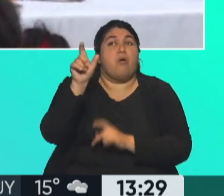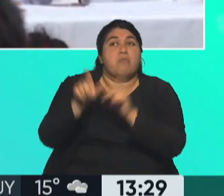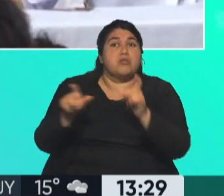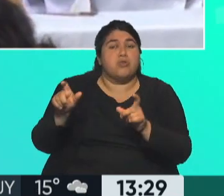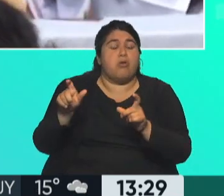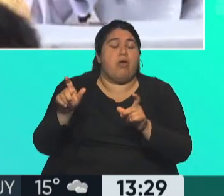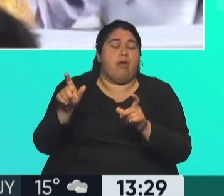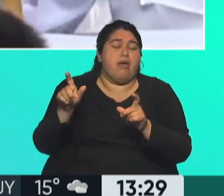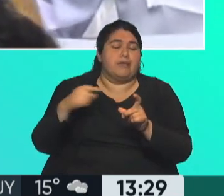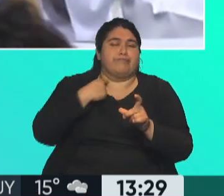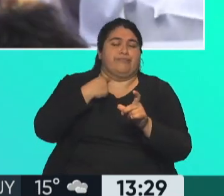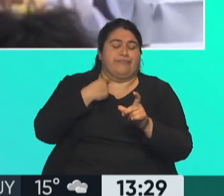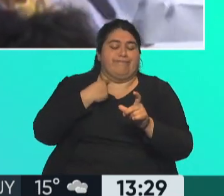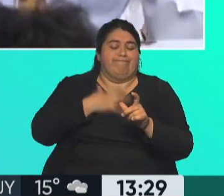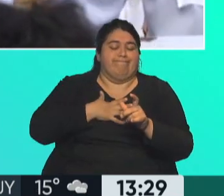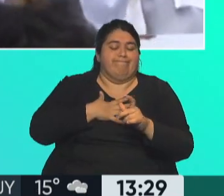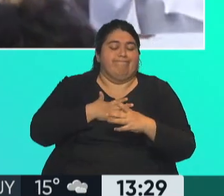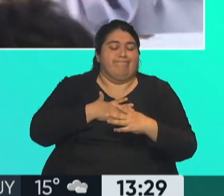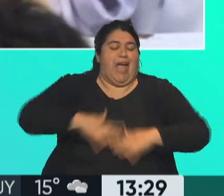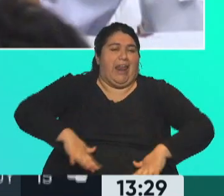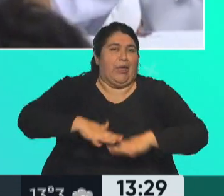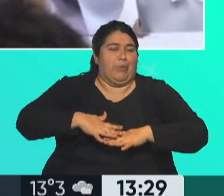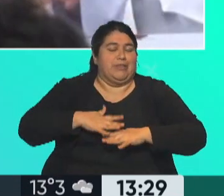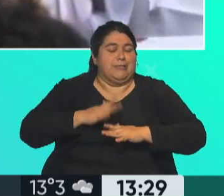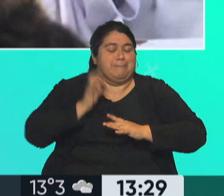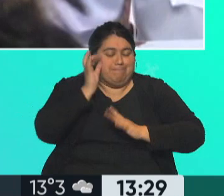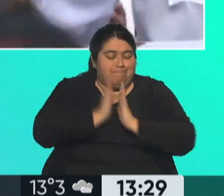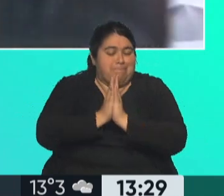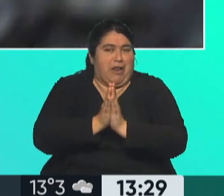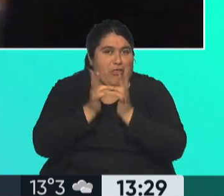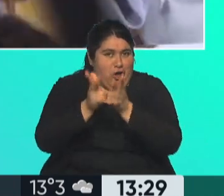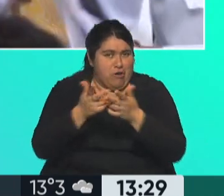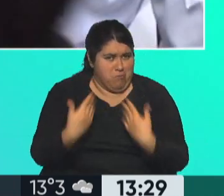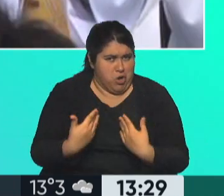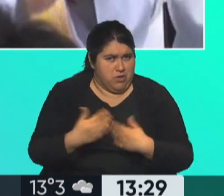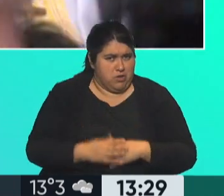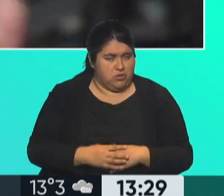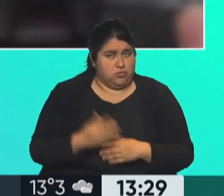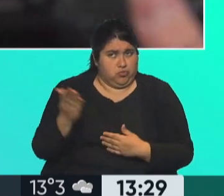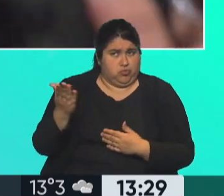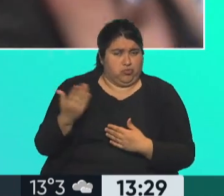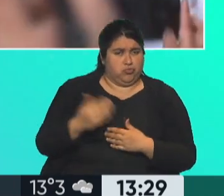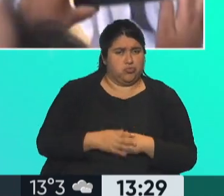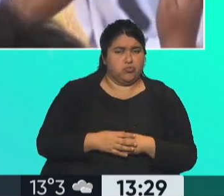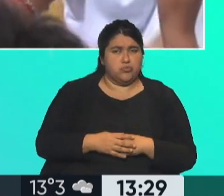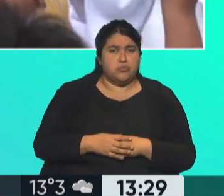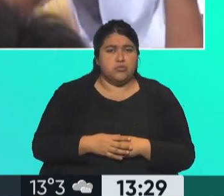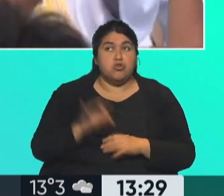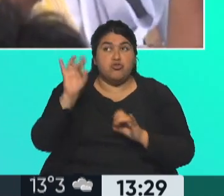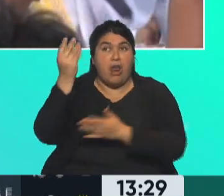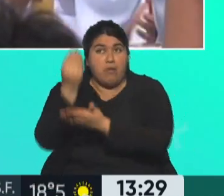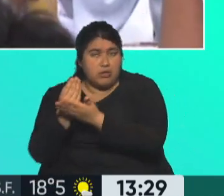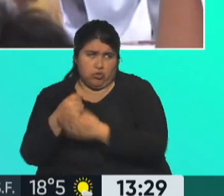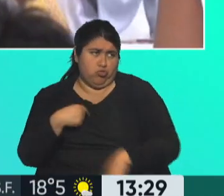que estuvo mal y que pide perdón, ¿no es cierto? Y eso lo tenemos que tener todos, no solamente este candidato.